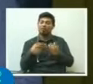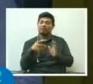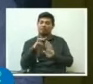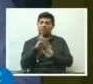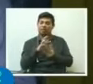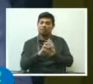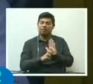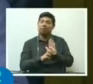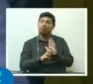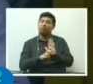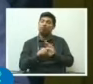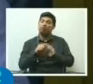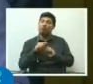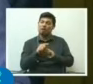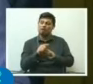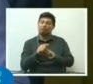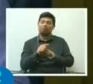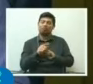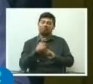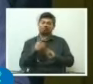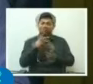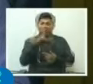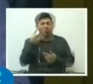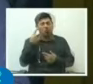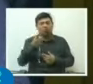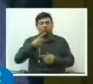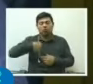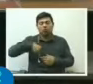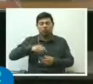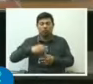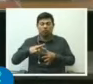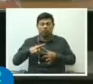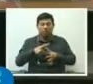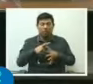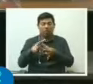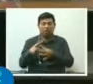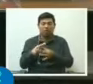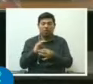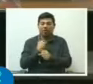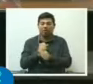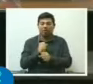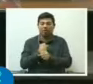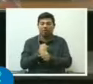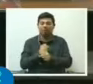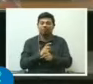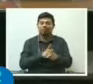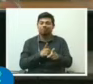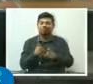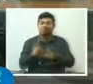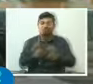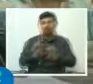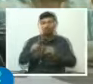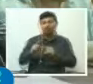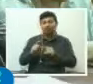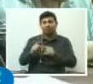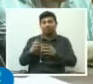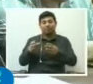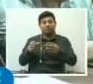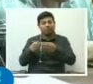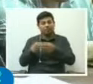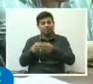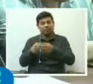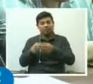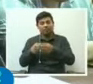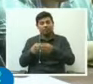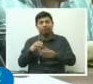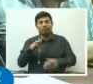trabajo que ellos realizan también en la comunidad con los incendios. Muchas gracias, concejal Lucio Sangüesa. Concejal Marco Santana. Guavir,